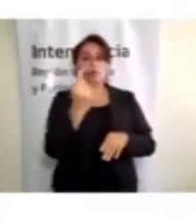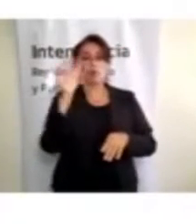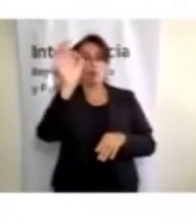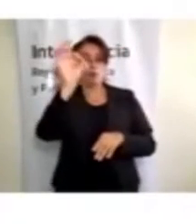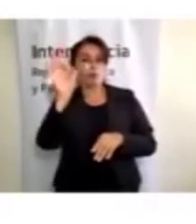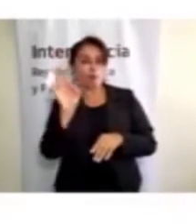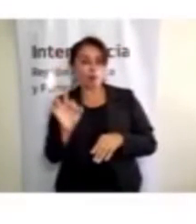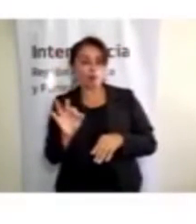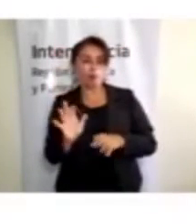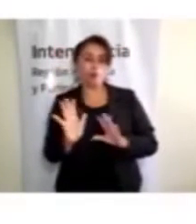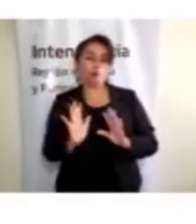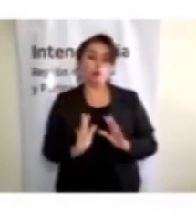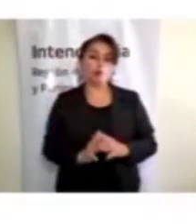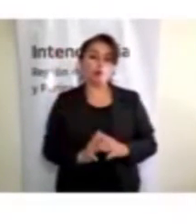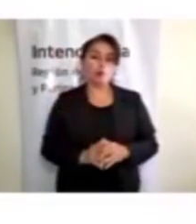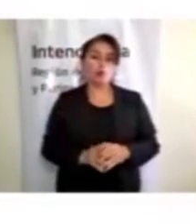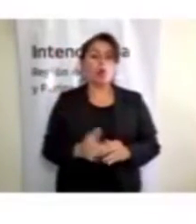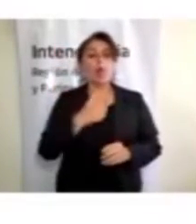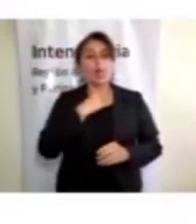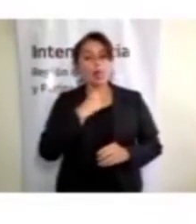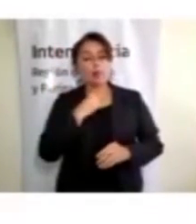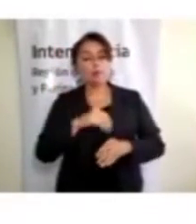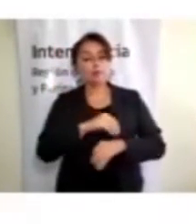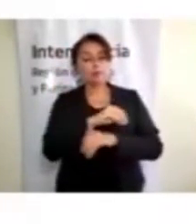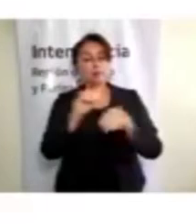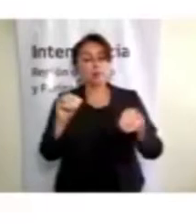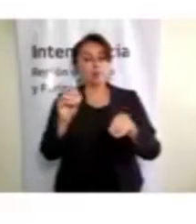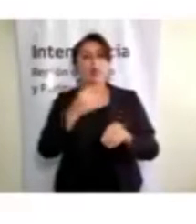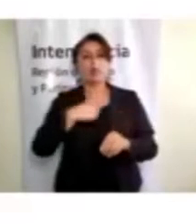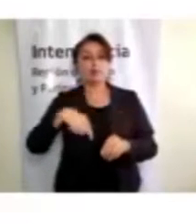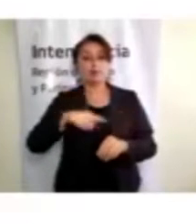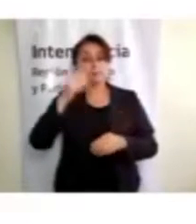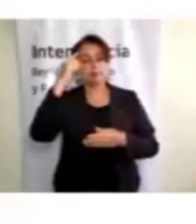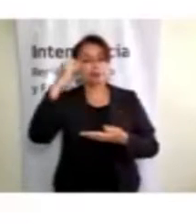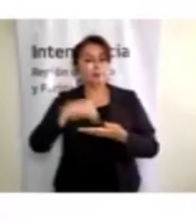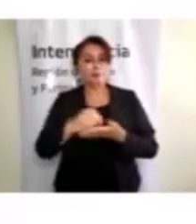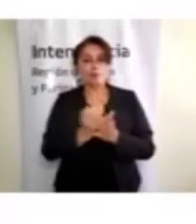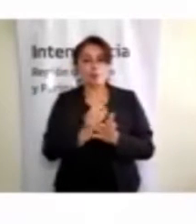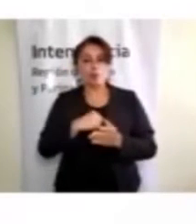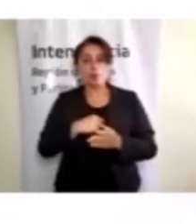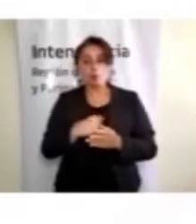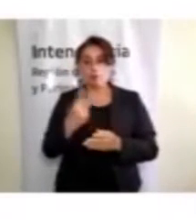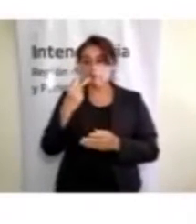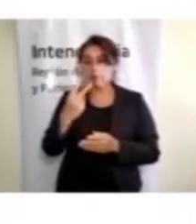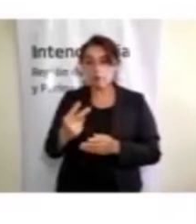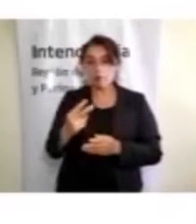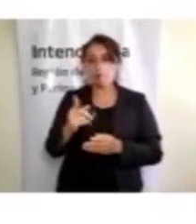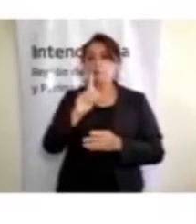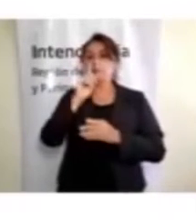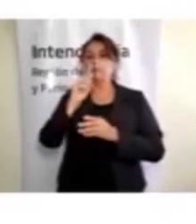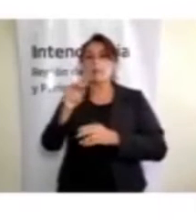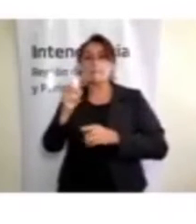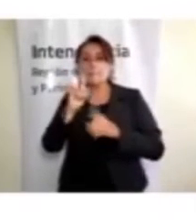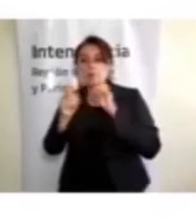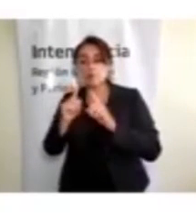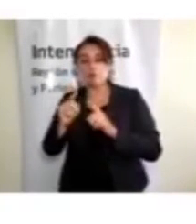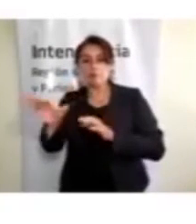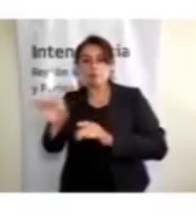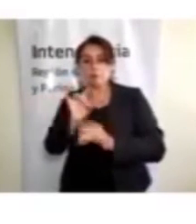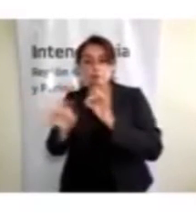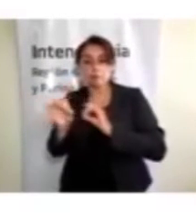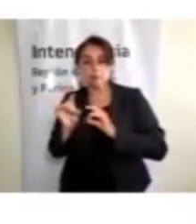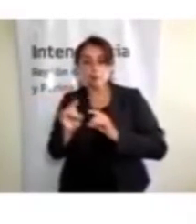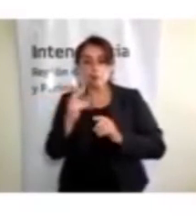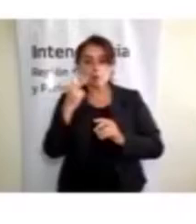81,5% en nuestro hospital regional. Les quiero comentar que seguimos con la estrategia TTA, que es testear, trazar y aislar.